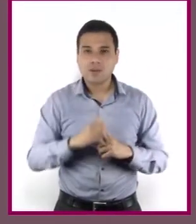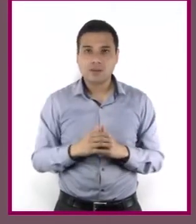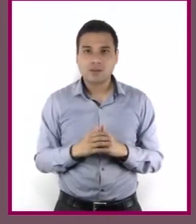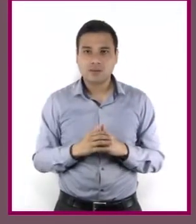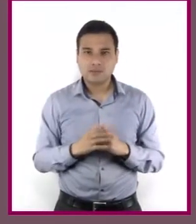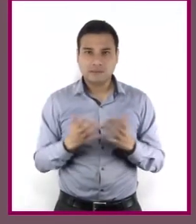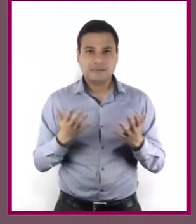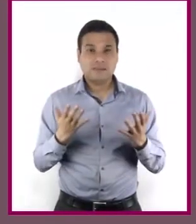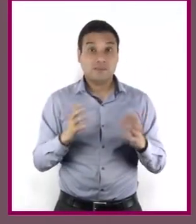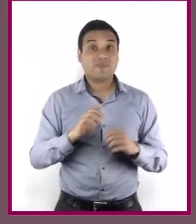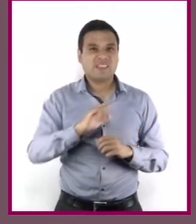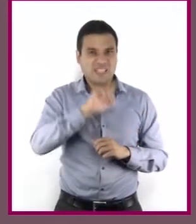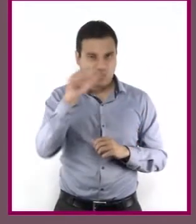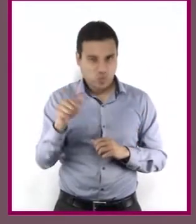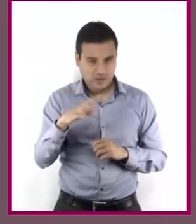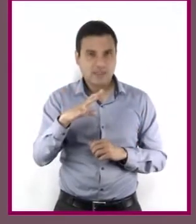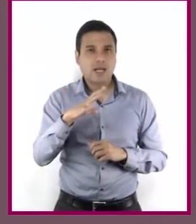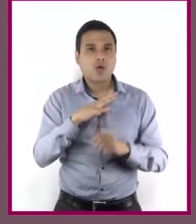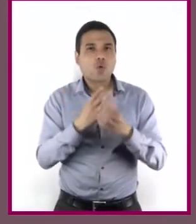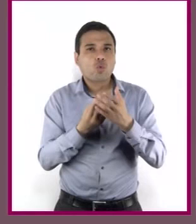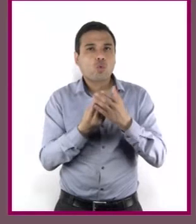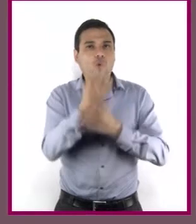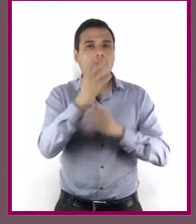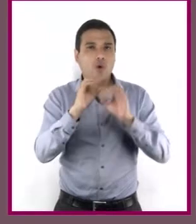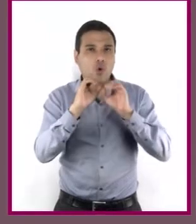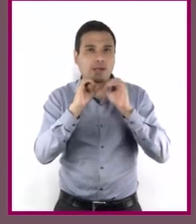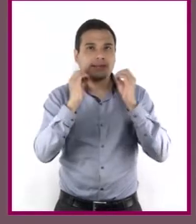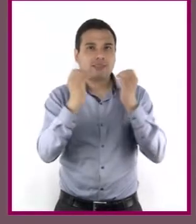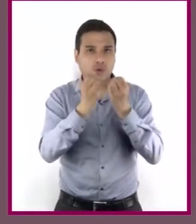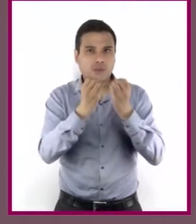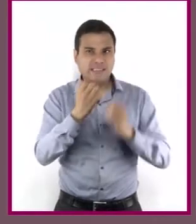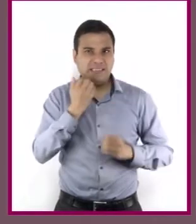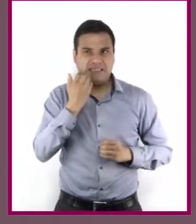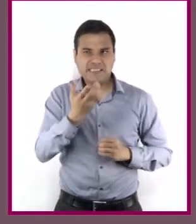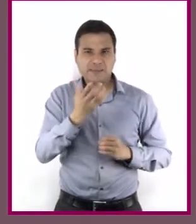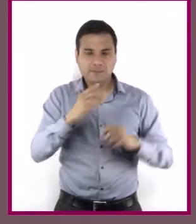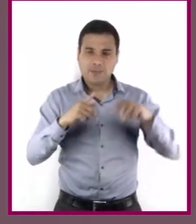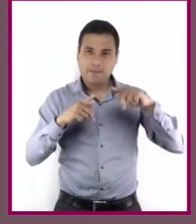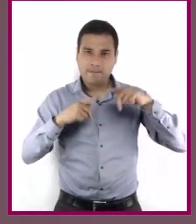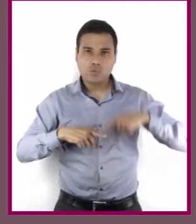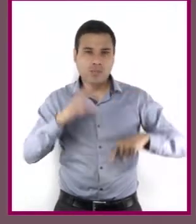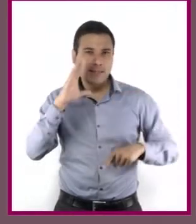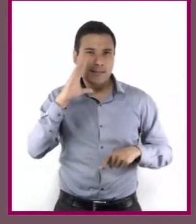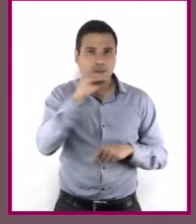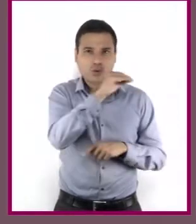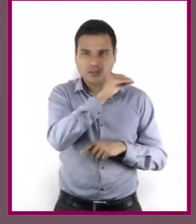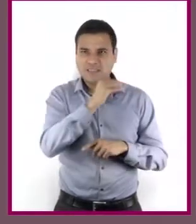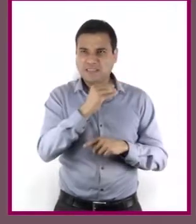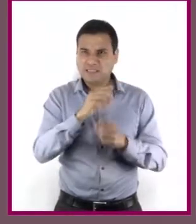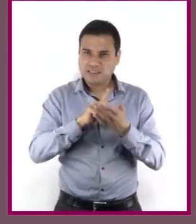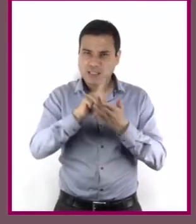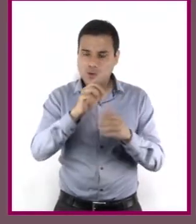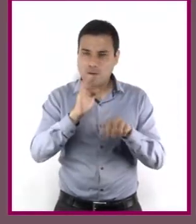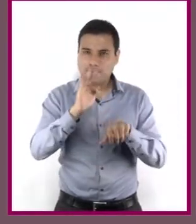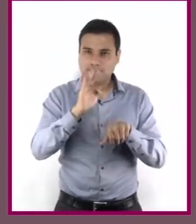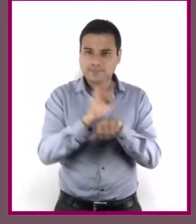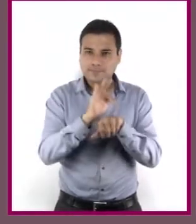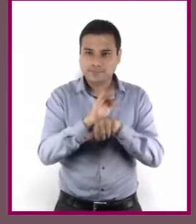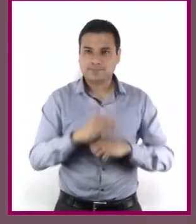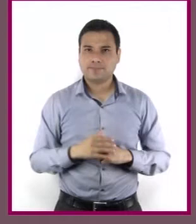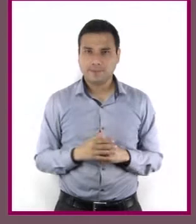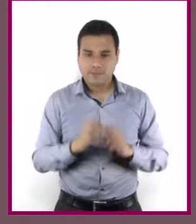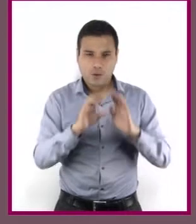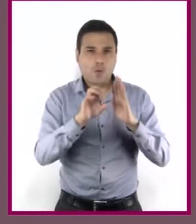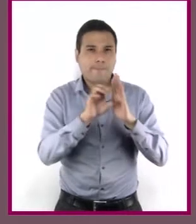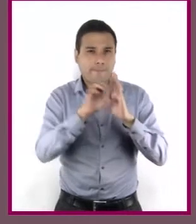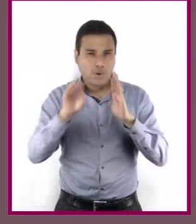medidas, surgieron organizaciones para luchar por los derechos de la población de color, entre ellas el